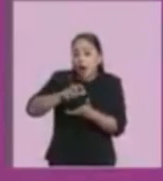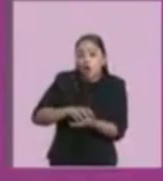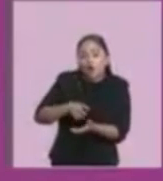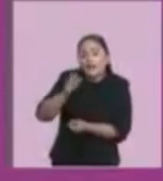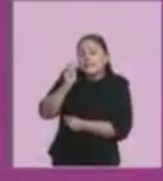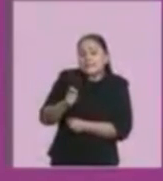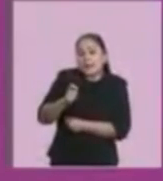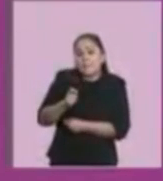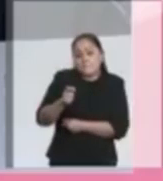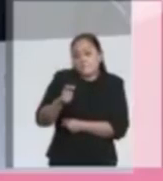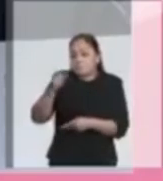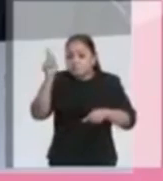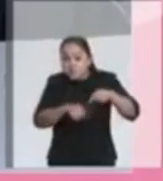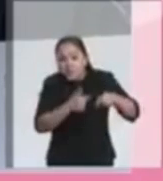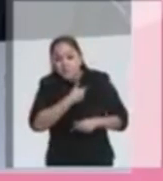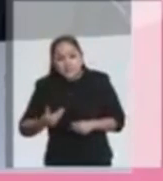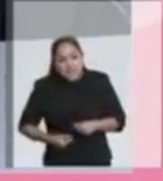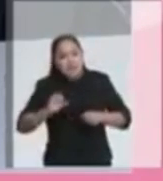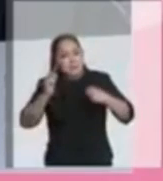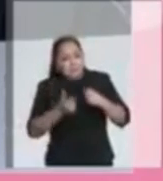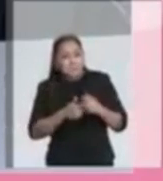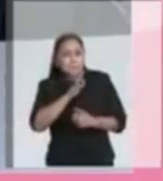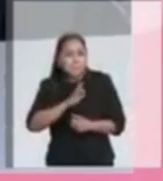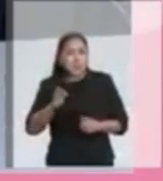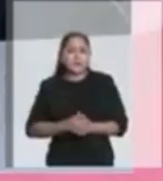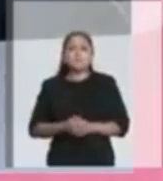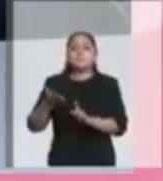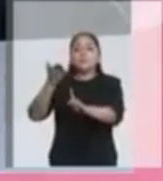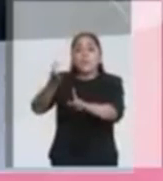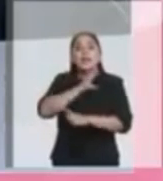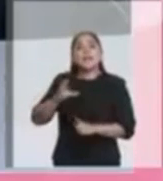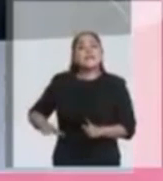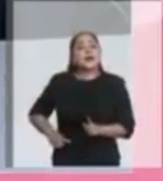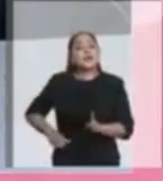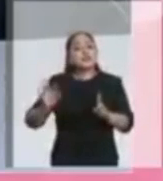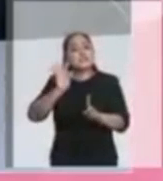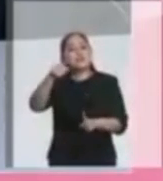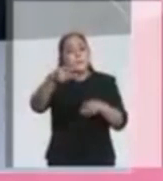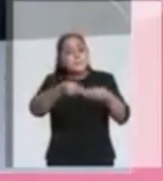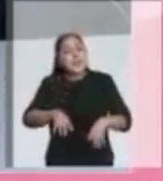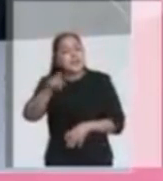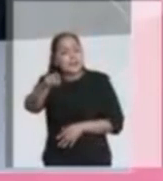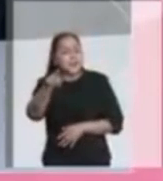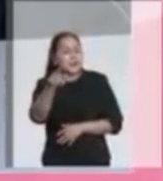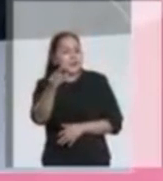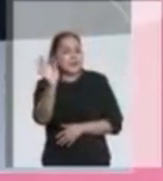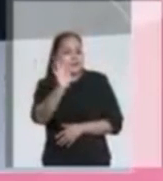existiera la revocación del mandato. ¿Cuántos? Candidato, en caso de que usted perdiera la elección,